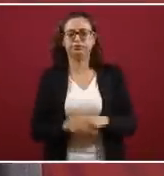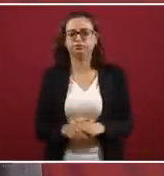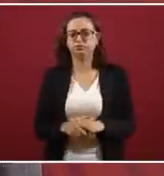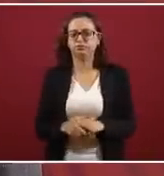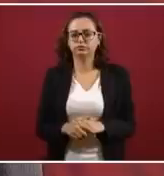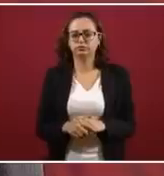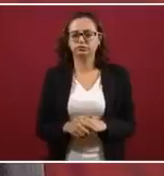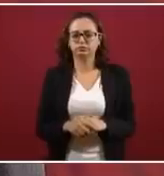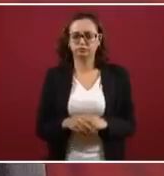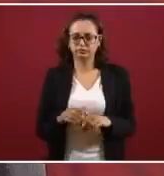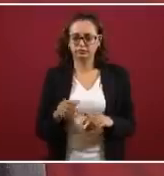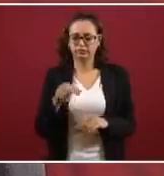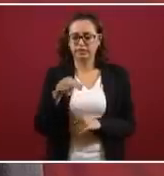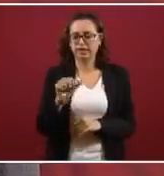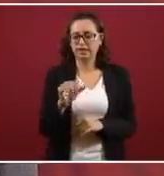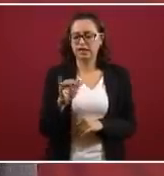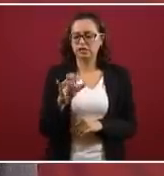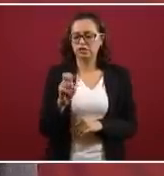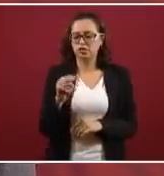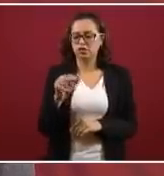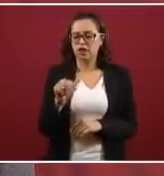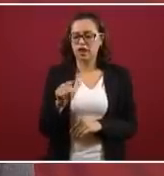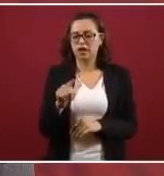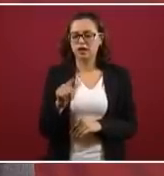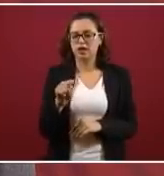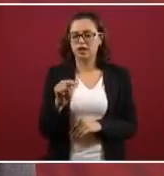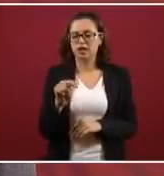Nacional Financiera, a Torreón.